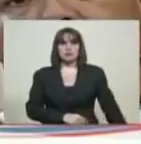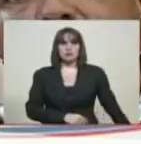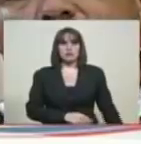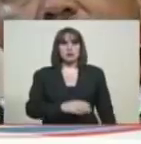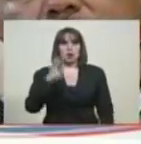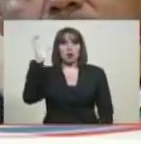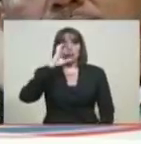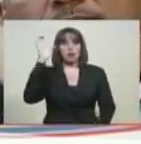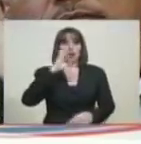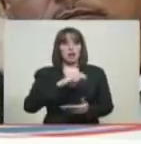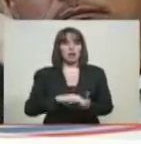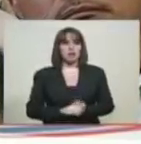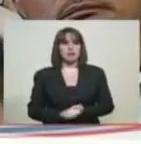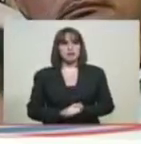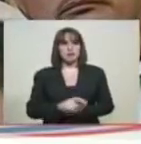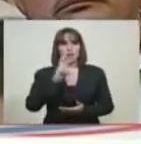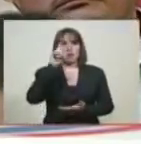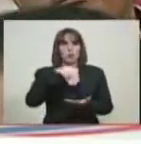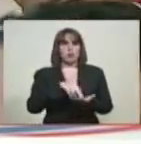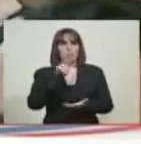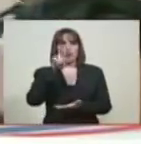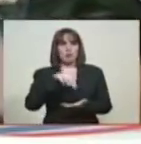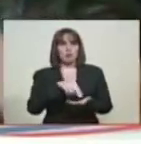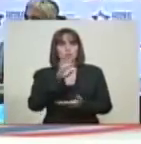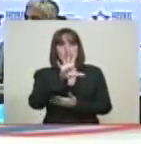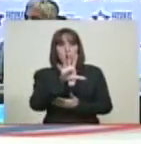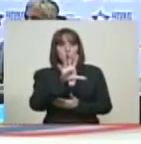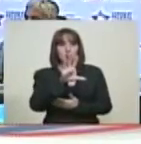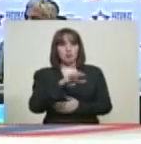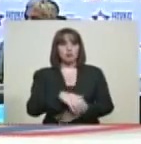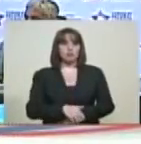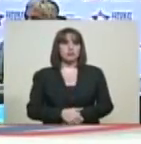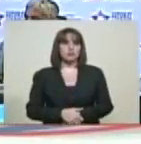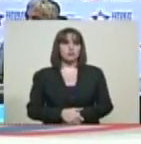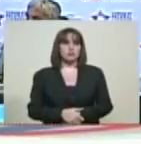caracas 2000 2005 2005